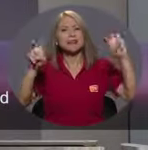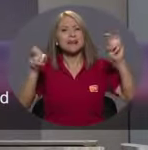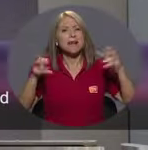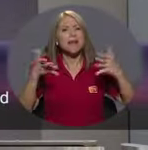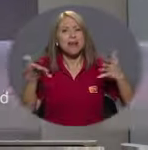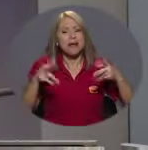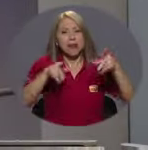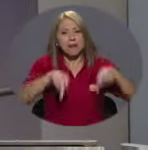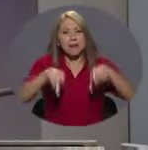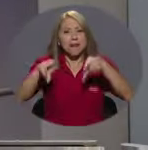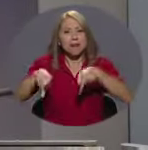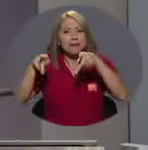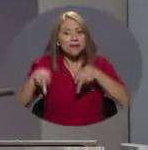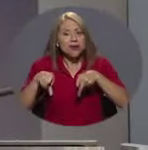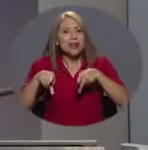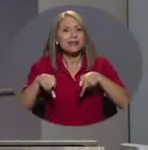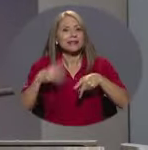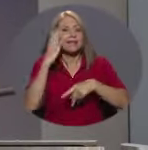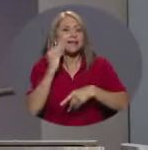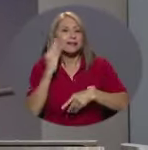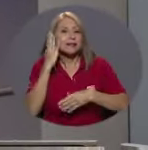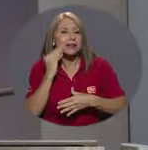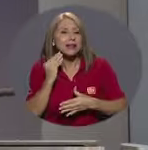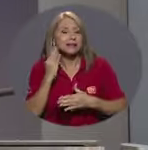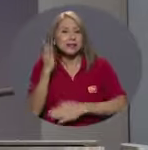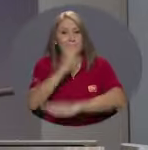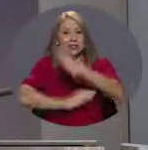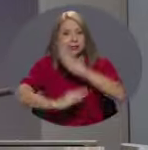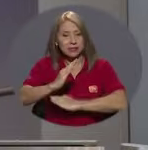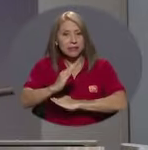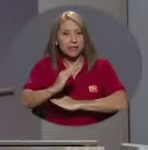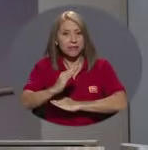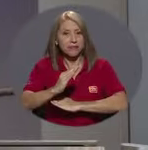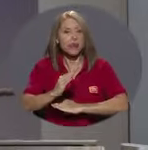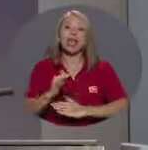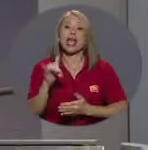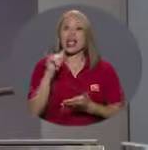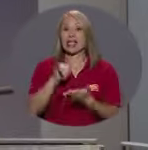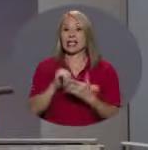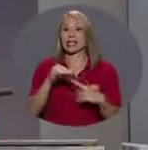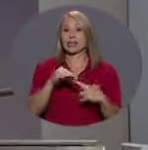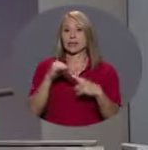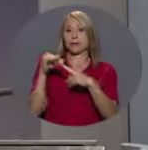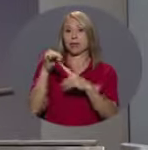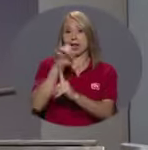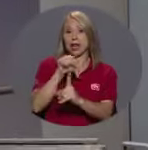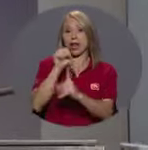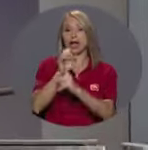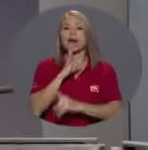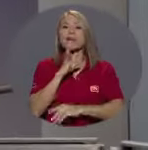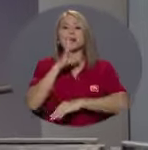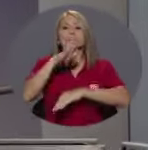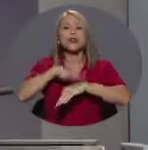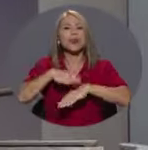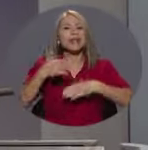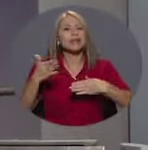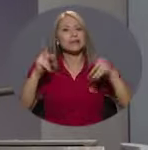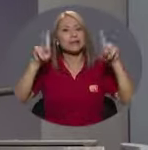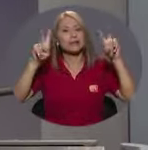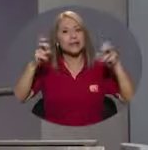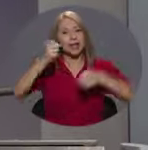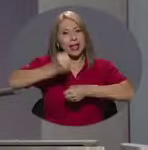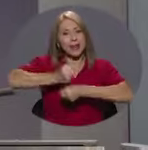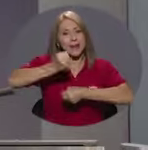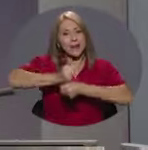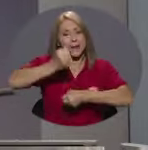tema de las personas que experimentan alguna discapacidad, y en este caso particular vamos a hablar sobre el tema del